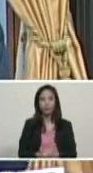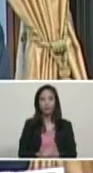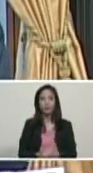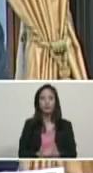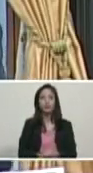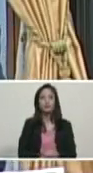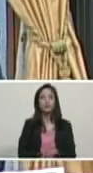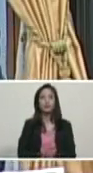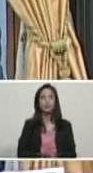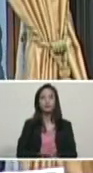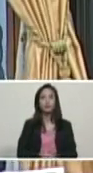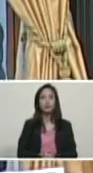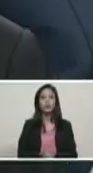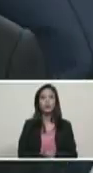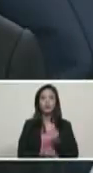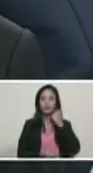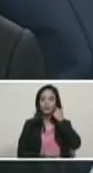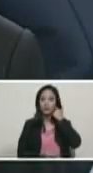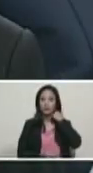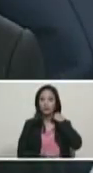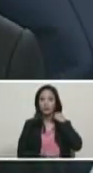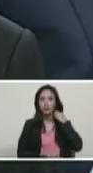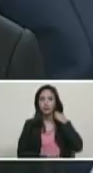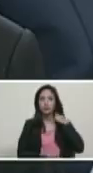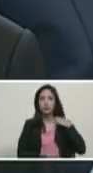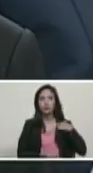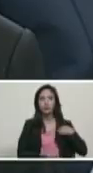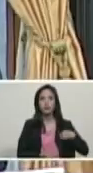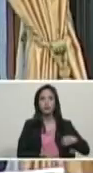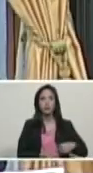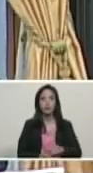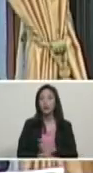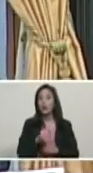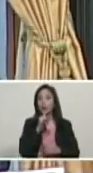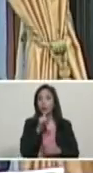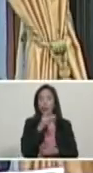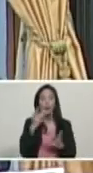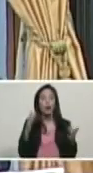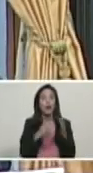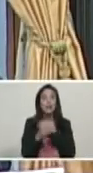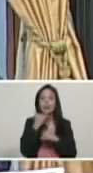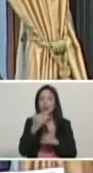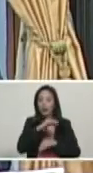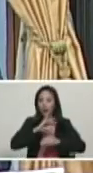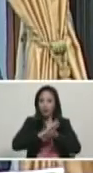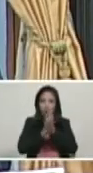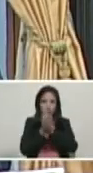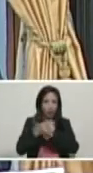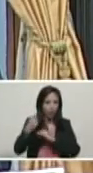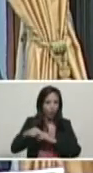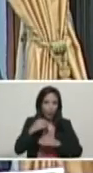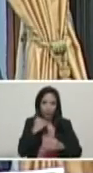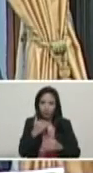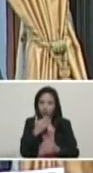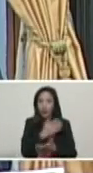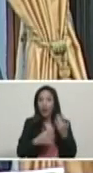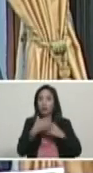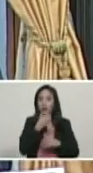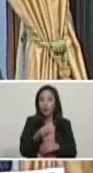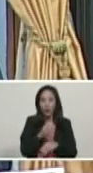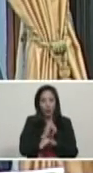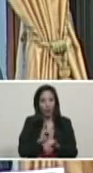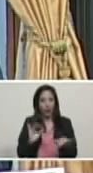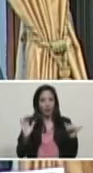Igualmente, bueno, quisiera también anunciarles, se está yendo noviembre, llega el mes de diciembre, ¿verdad?